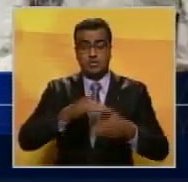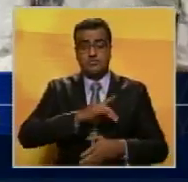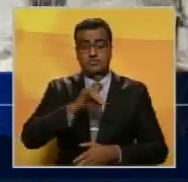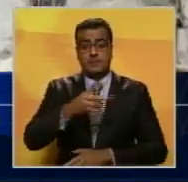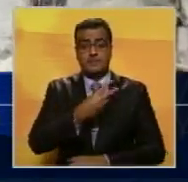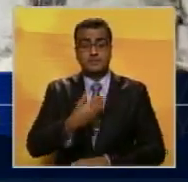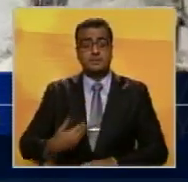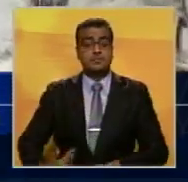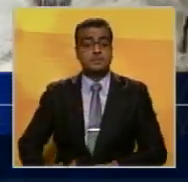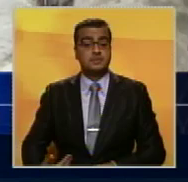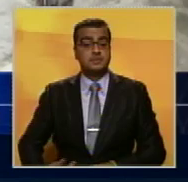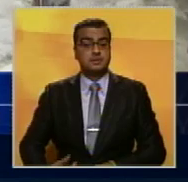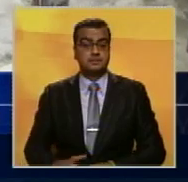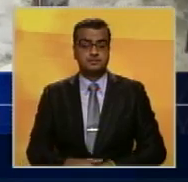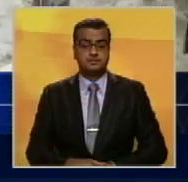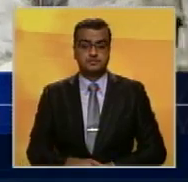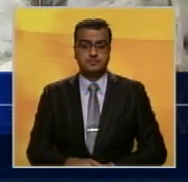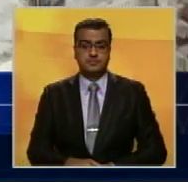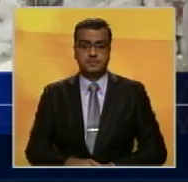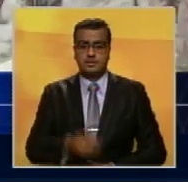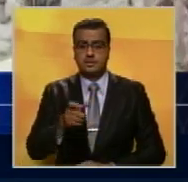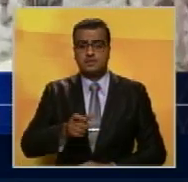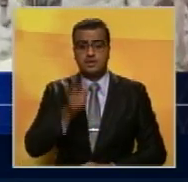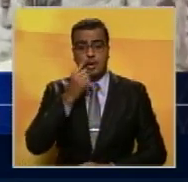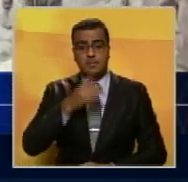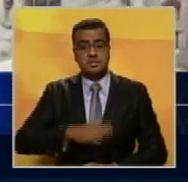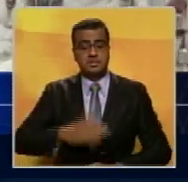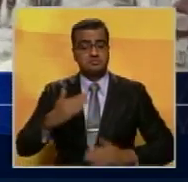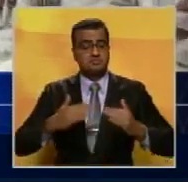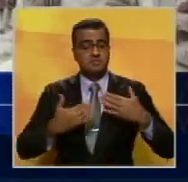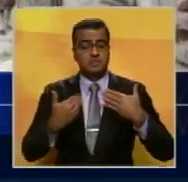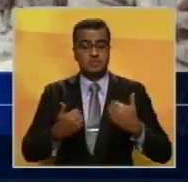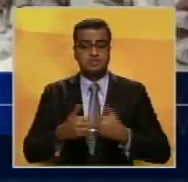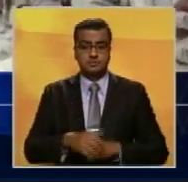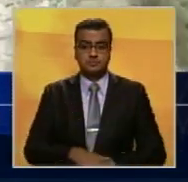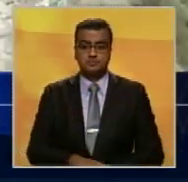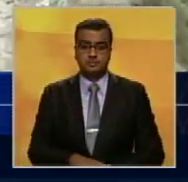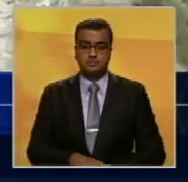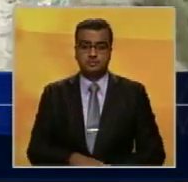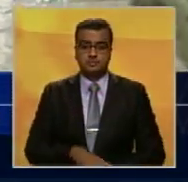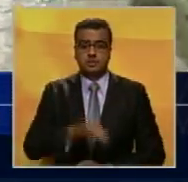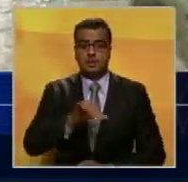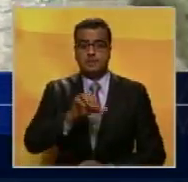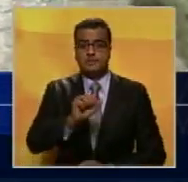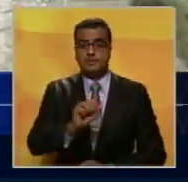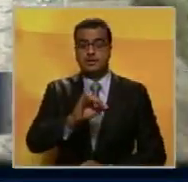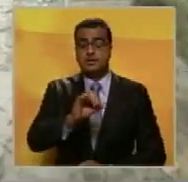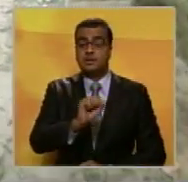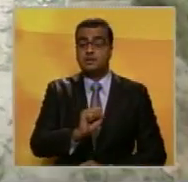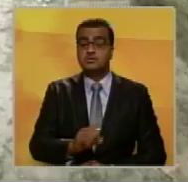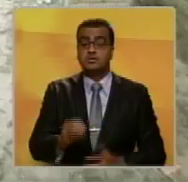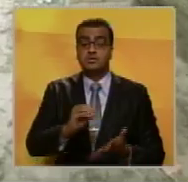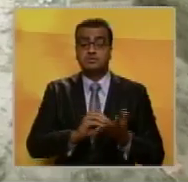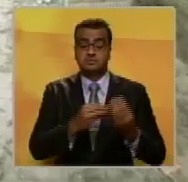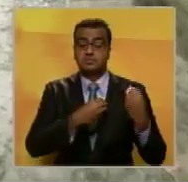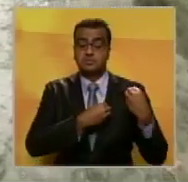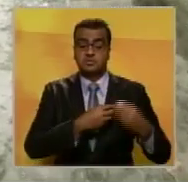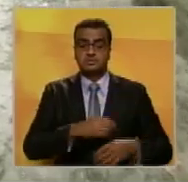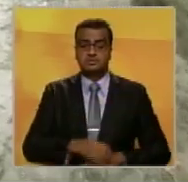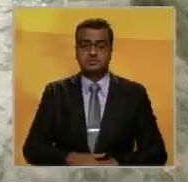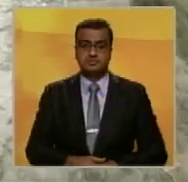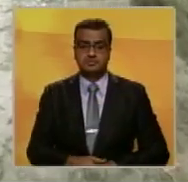el vicepresidente del Senado. El funcionario se encuentra estable de salud. El autodenominado Estado Islámico reivindicó el